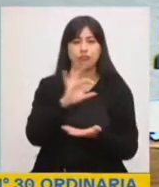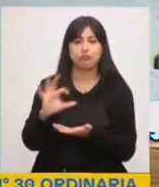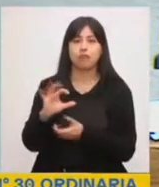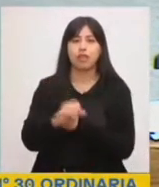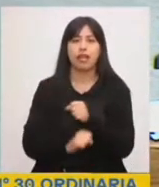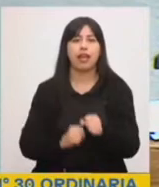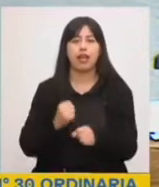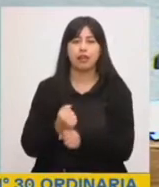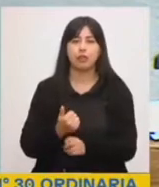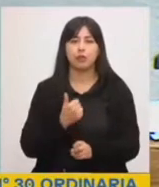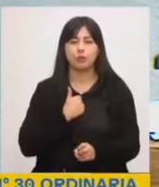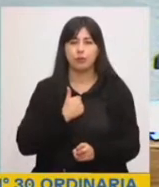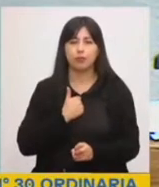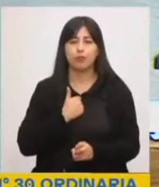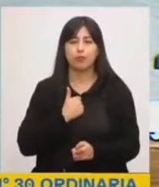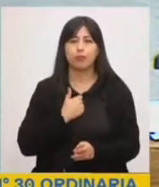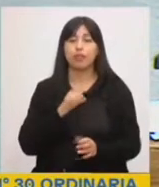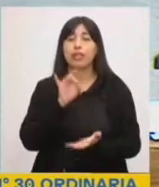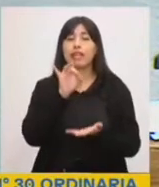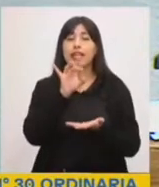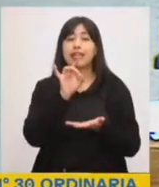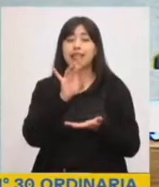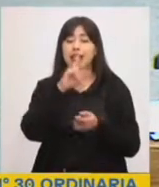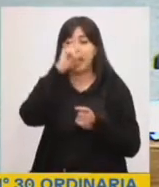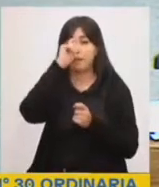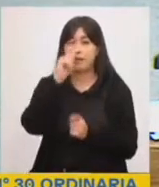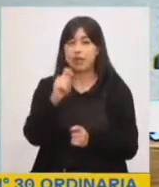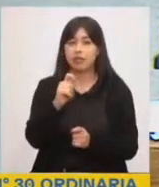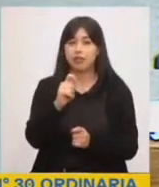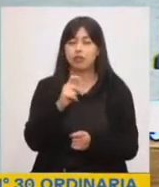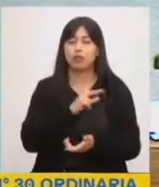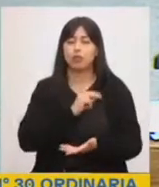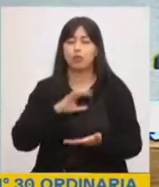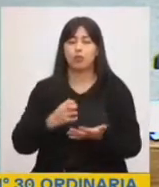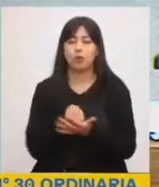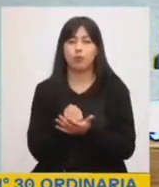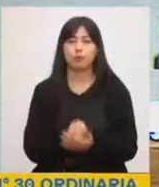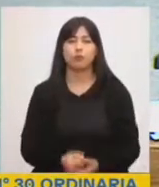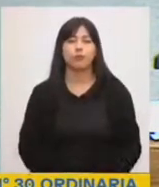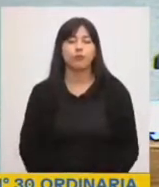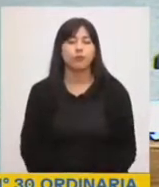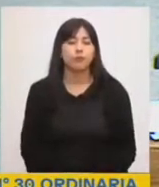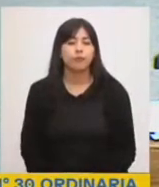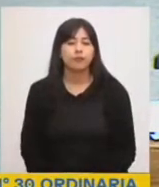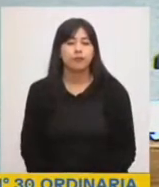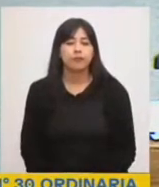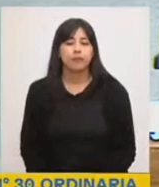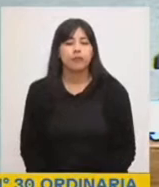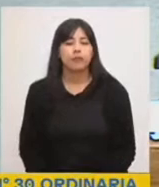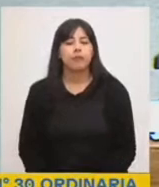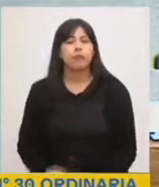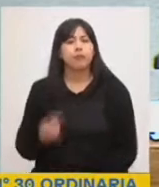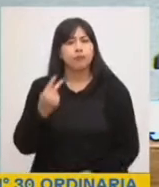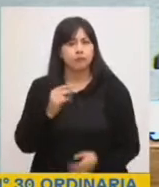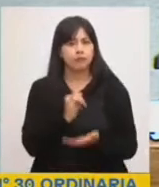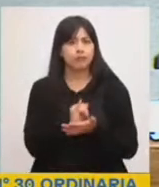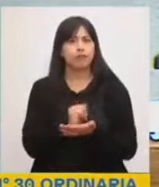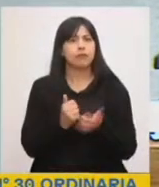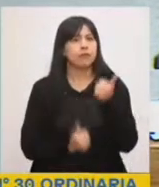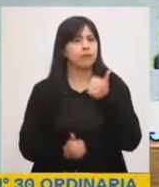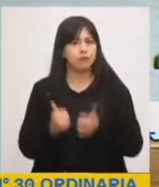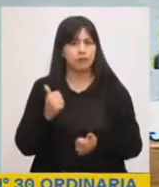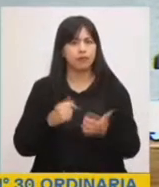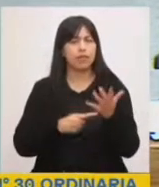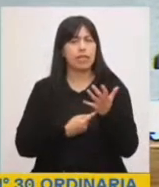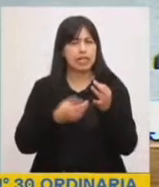con el reconocimiento de la Gran Estrella al Mérito y de la Estrella al Mérito. Esta institución, cuyo carácter profesional, técnico y